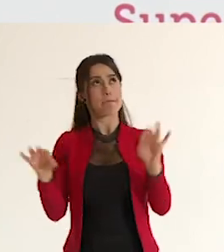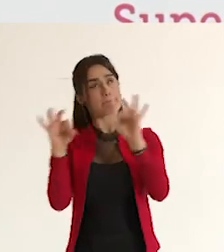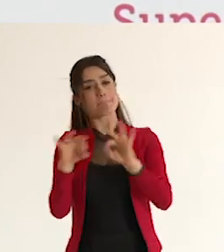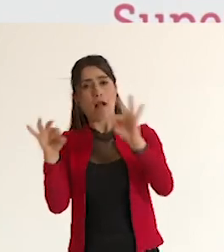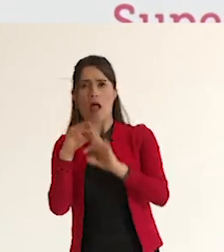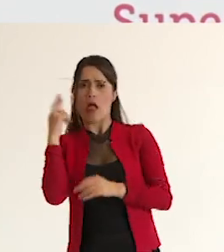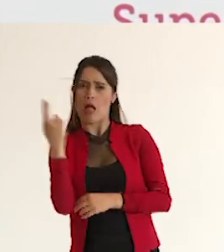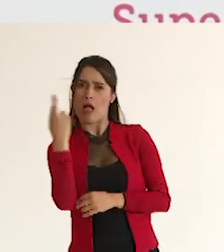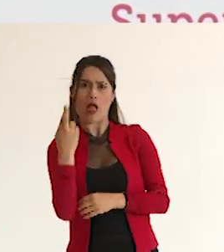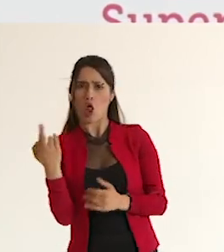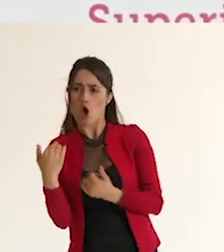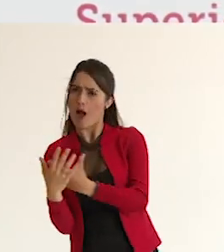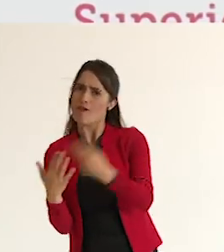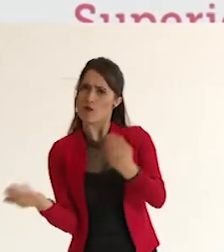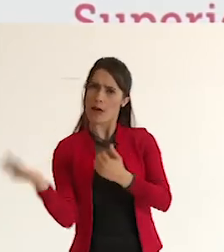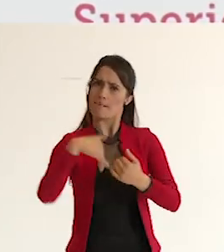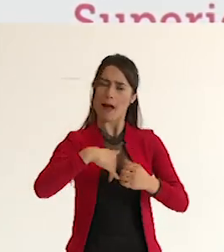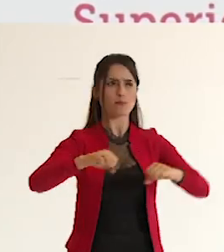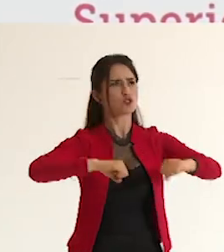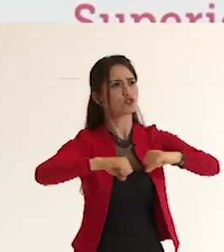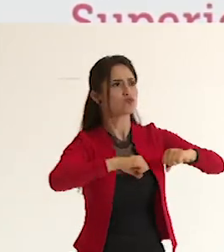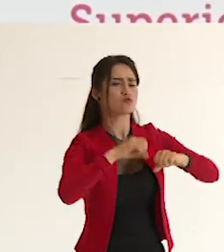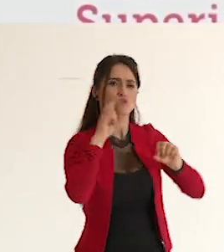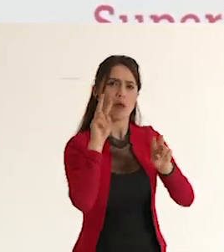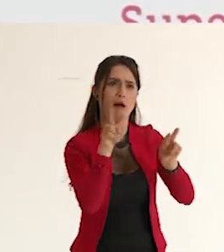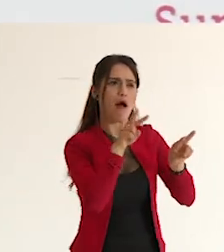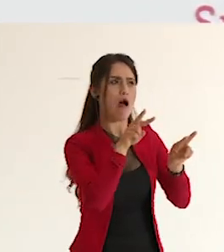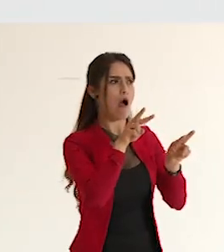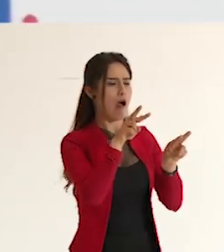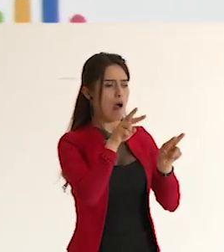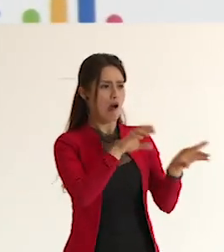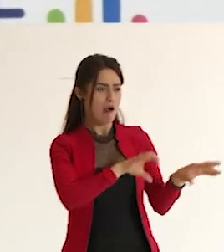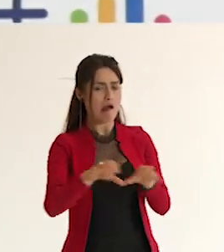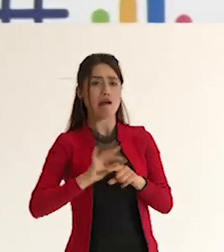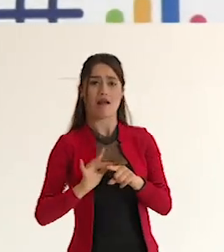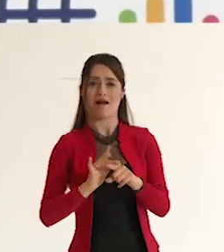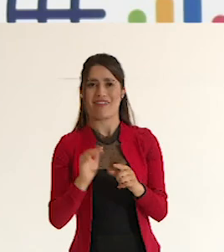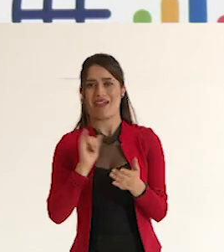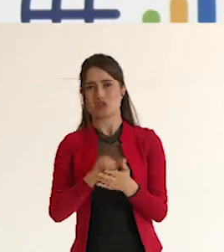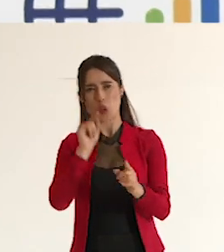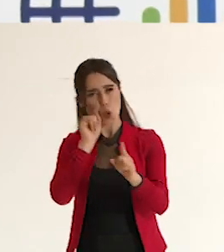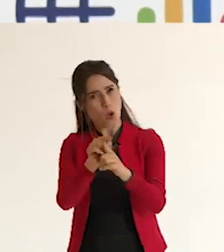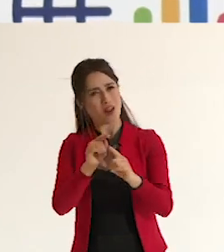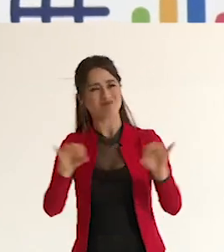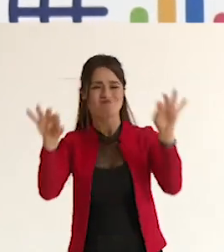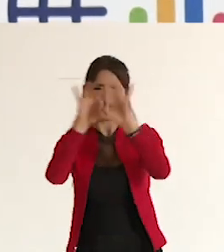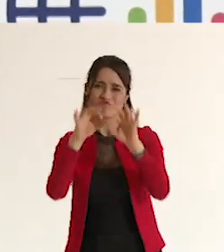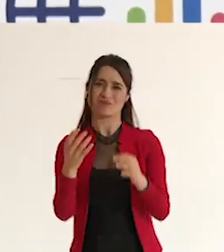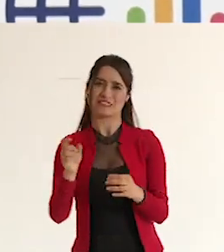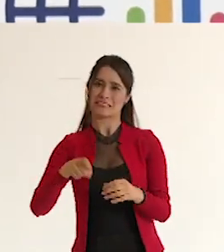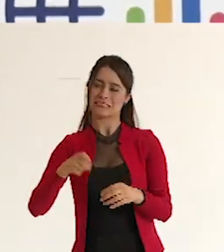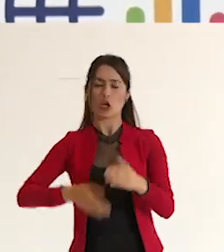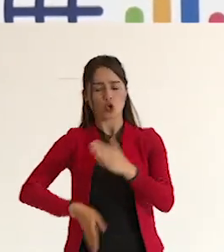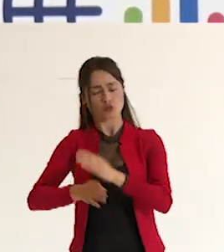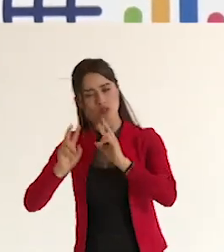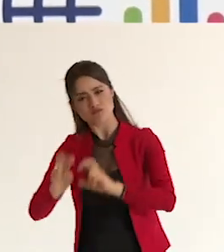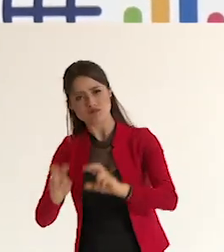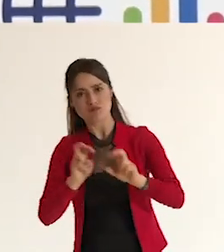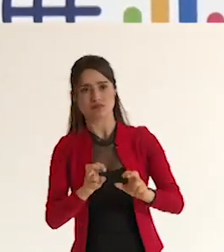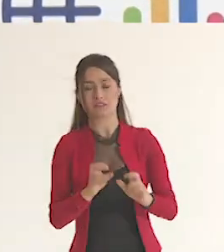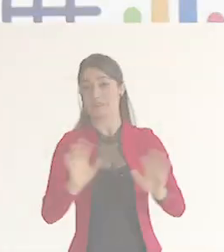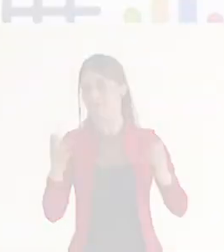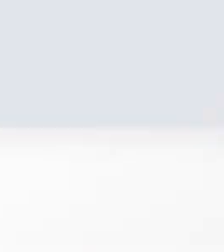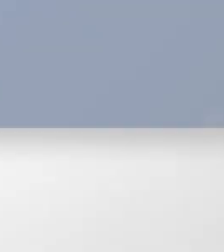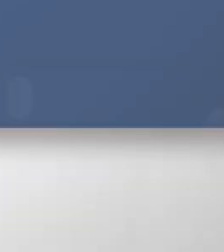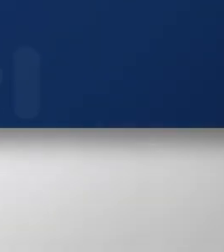aprende actuando entonces esto es algo de lo que pues creo que vale la pena que sigamos explorando cuál es el alcance que eso tiene muchas